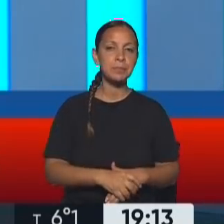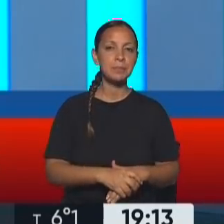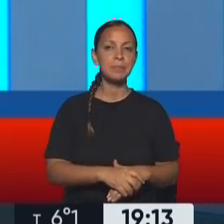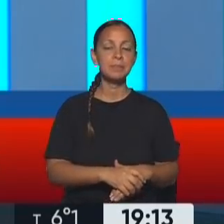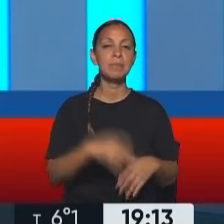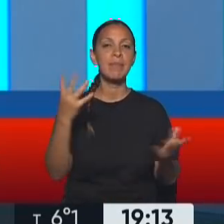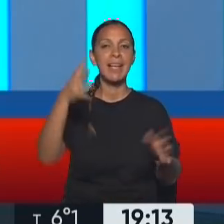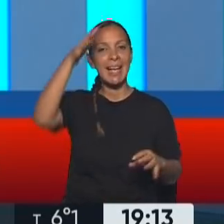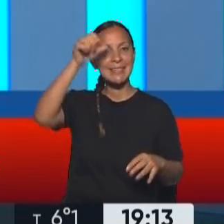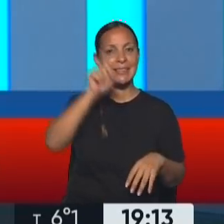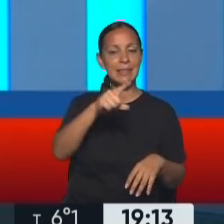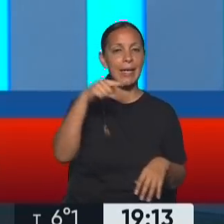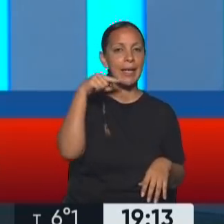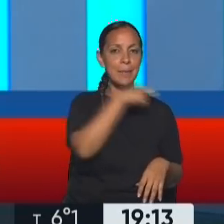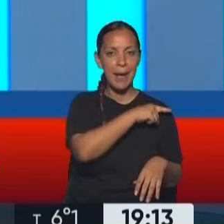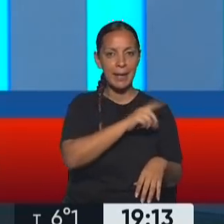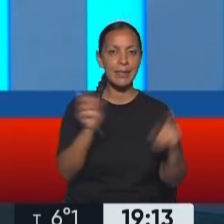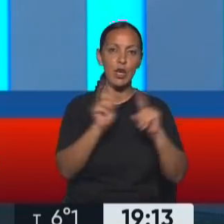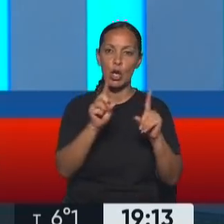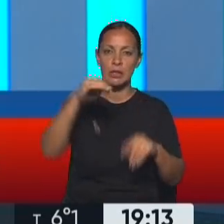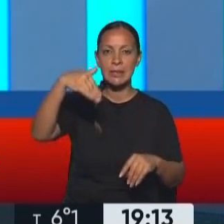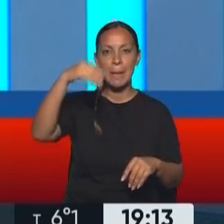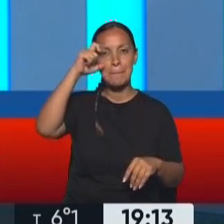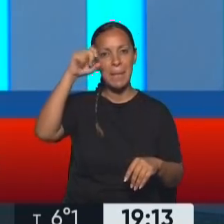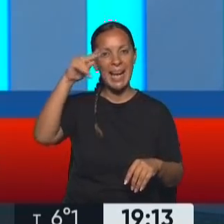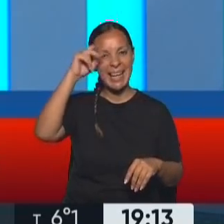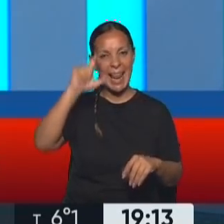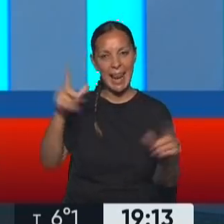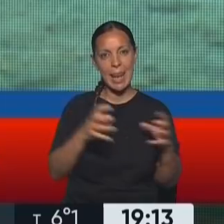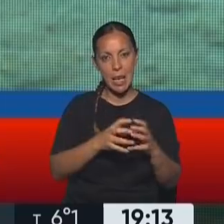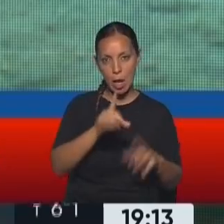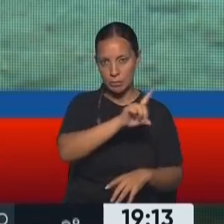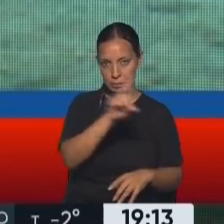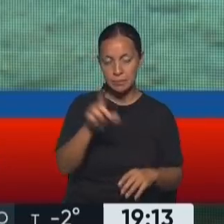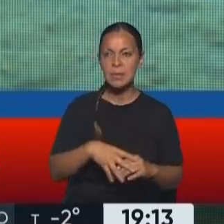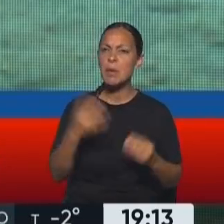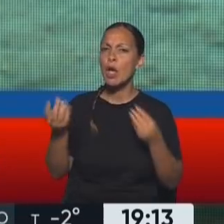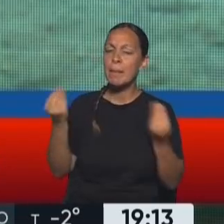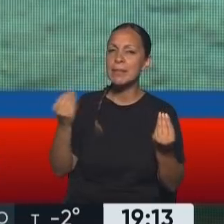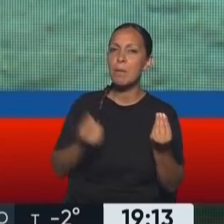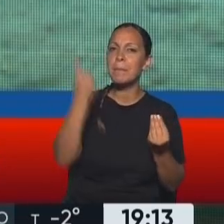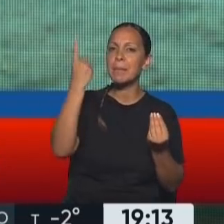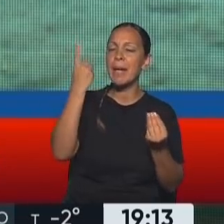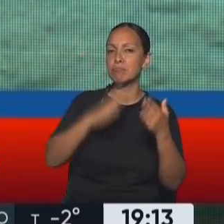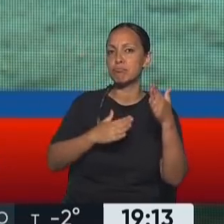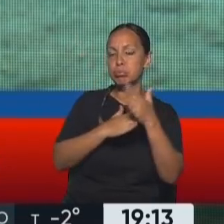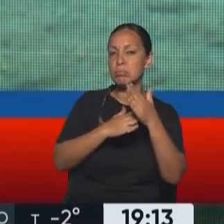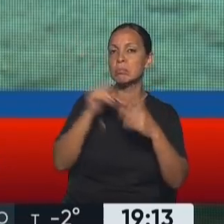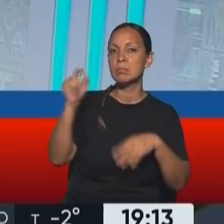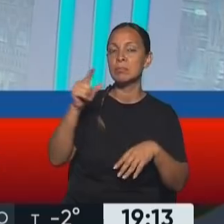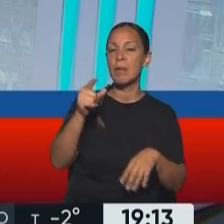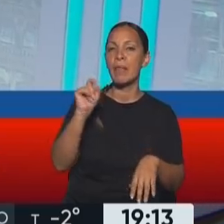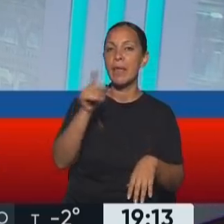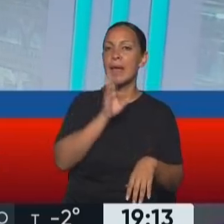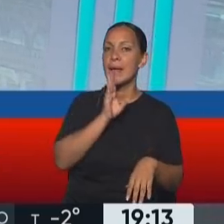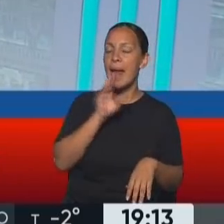canciller alemán, no es Merkel, evidentemente hay una diferencia enorme de capacidad. ¿Y qué pasa con el primer ministro israelí Bennett? Porque ayer se reunió con Putin.